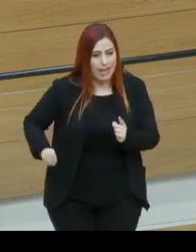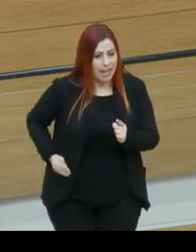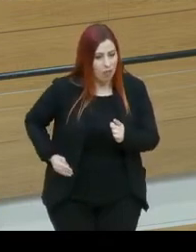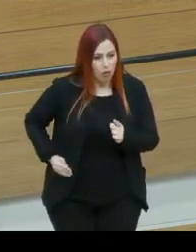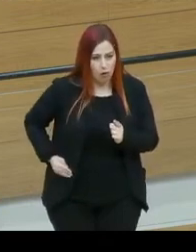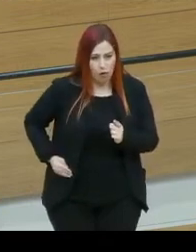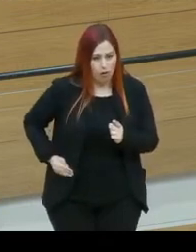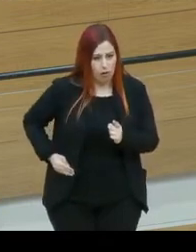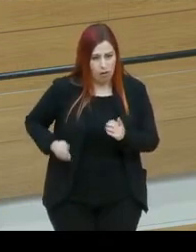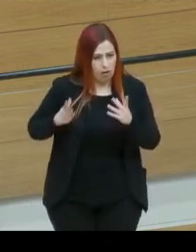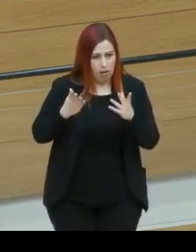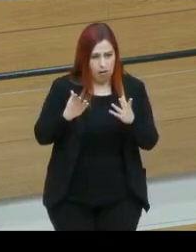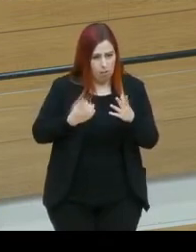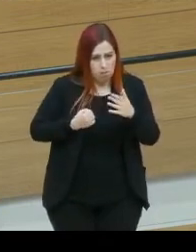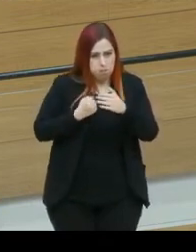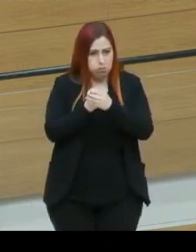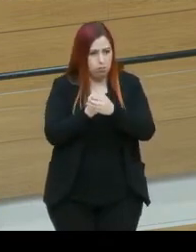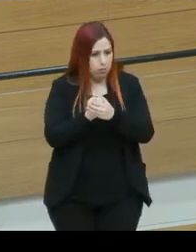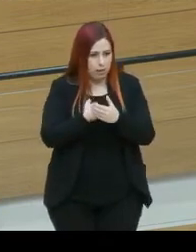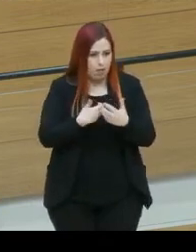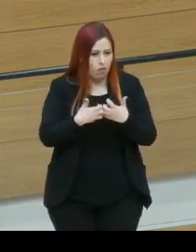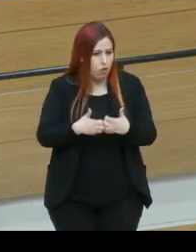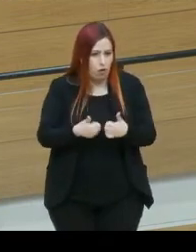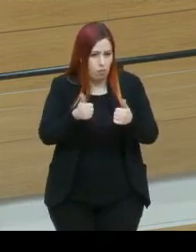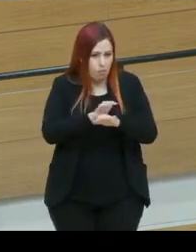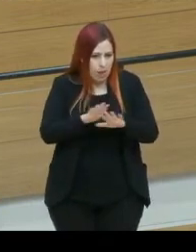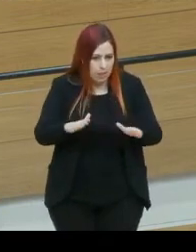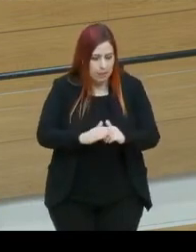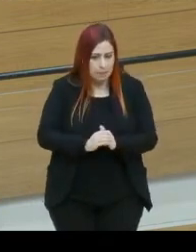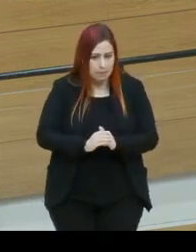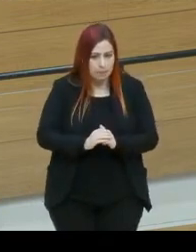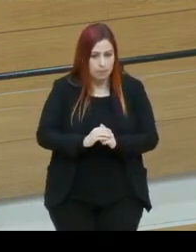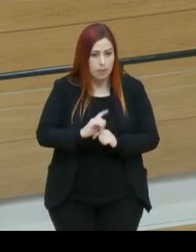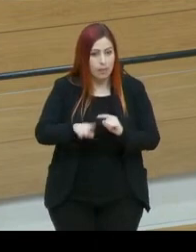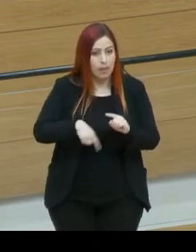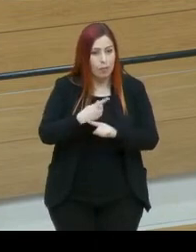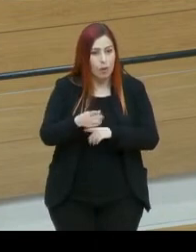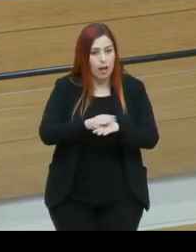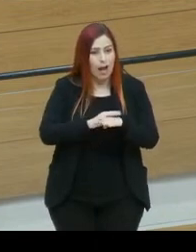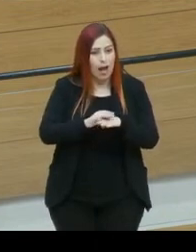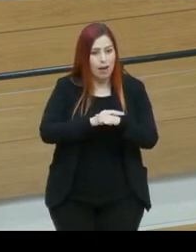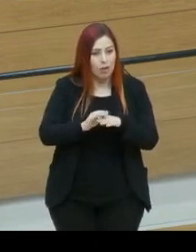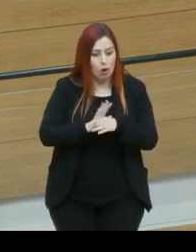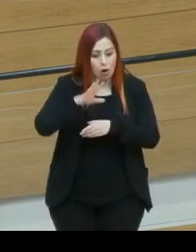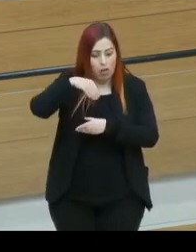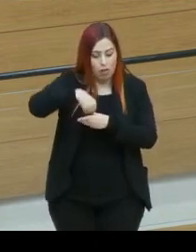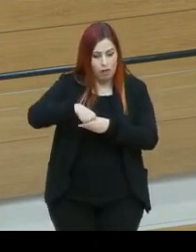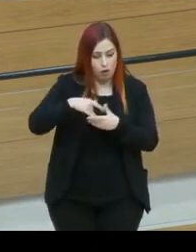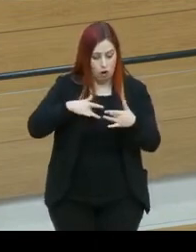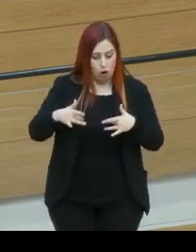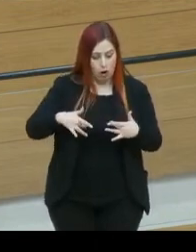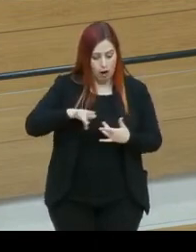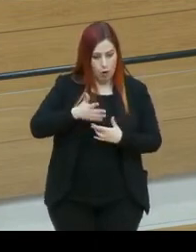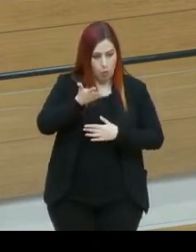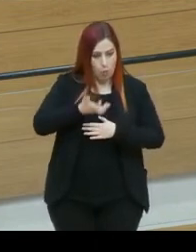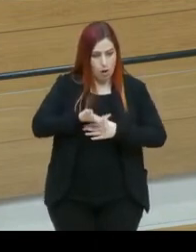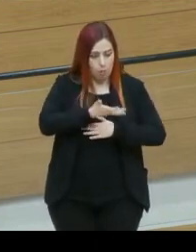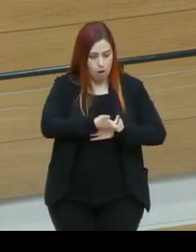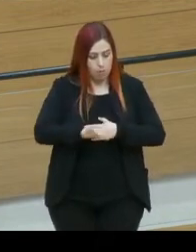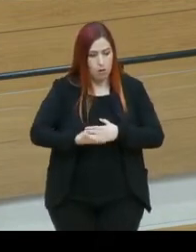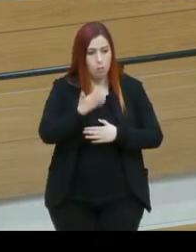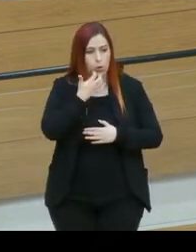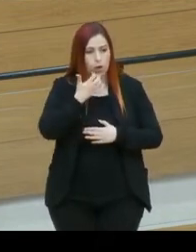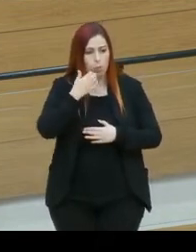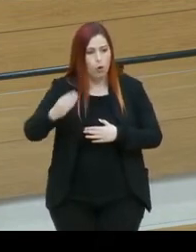momento que se colapsa, dice, hasta aquí hemos llegado. Y entonces el alcohol pasa a metabolizarse también en otros órganos, como pueden ser los riñones y